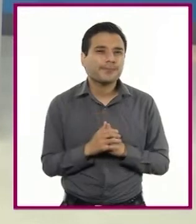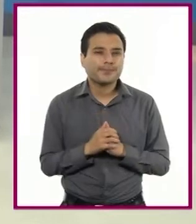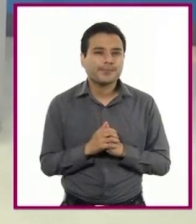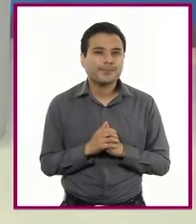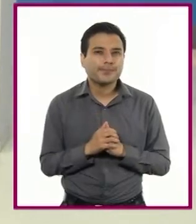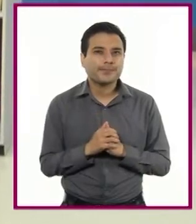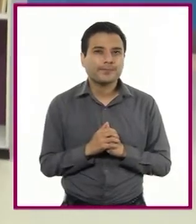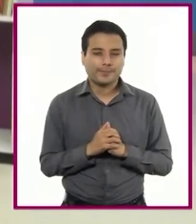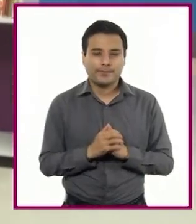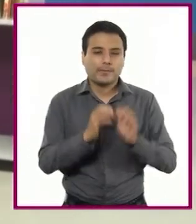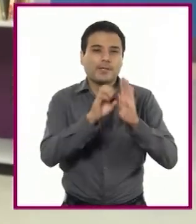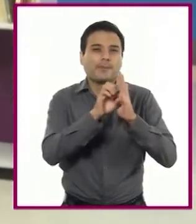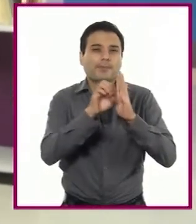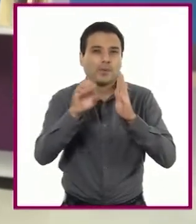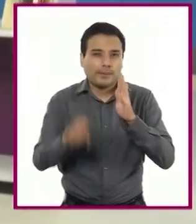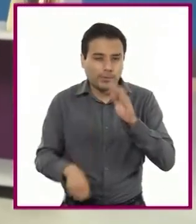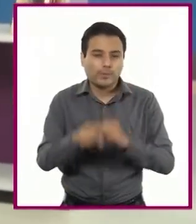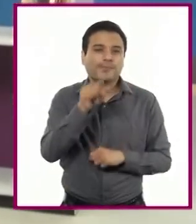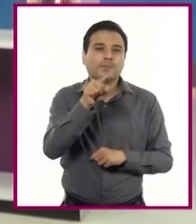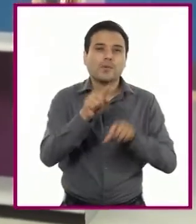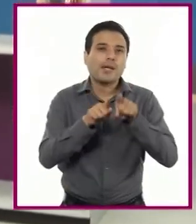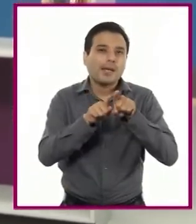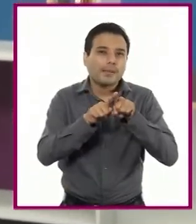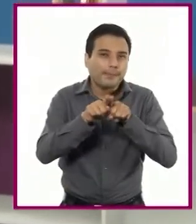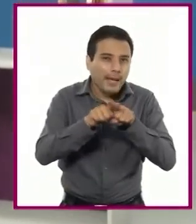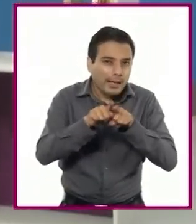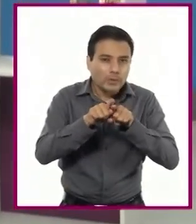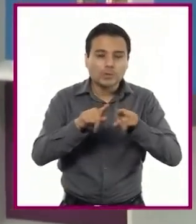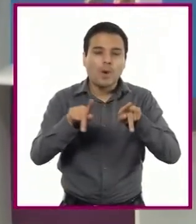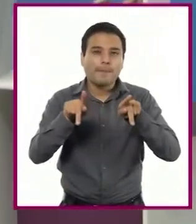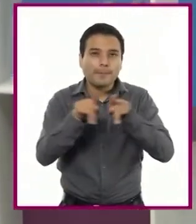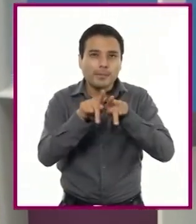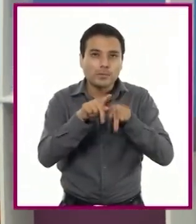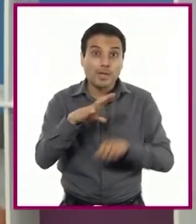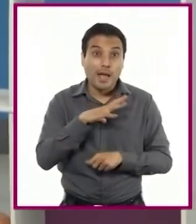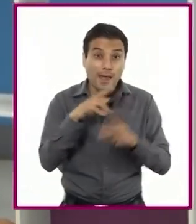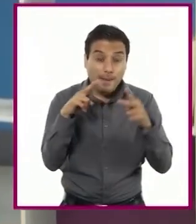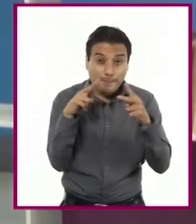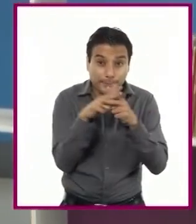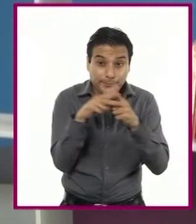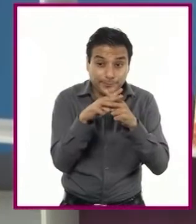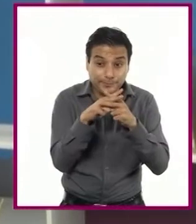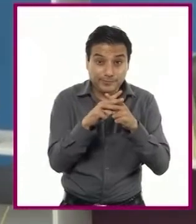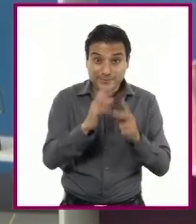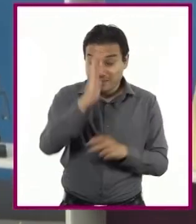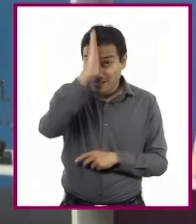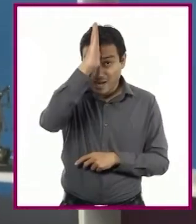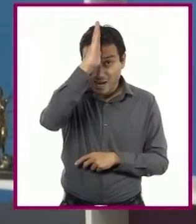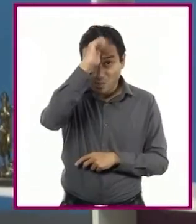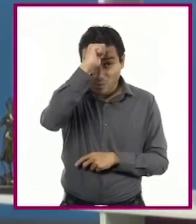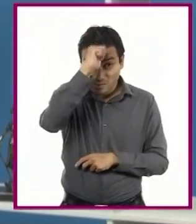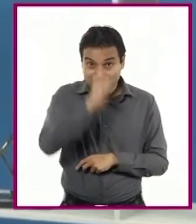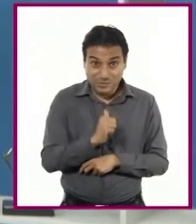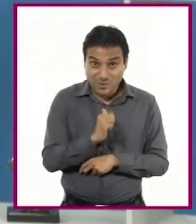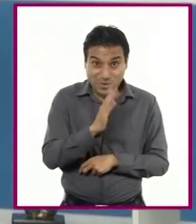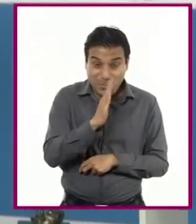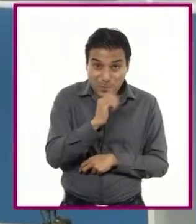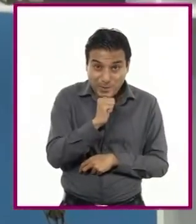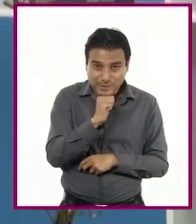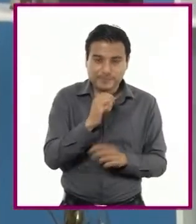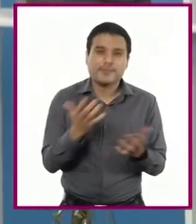Cuando tus hermanos o primos tienen diferencias y no logran llegar a una solución, los jefes